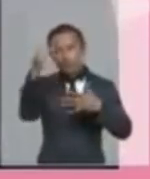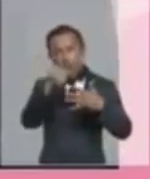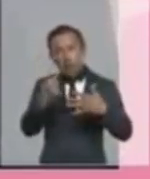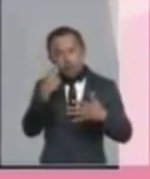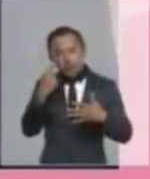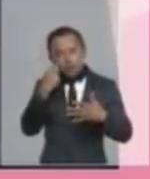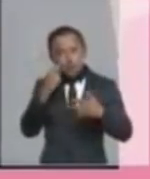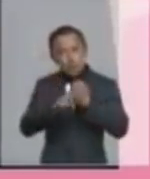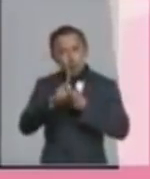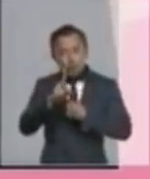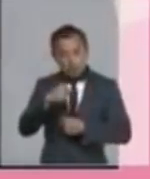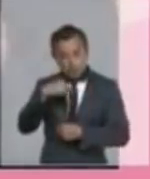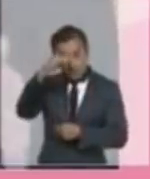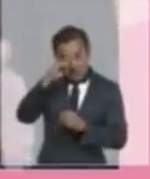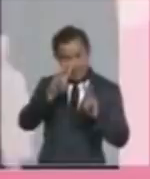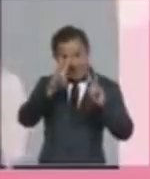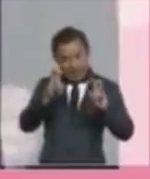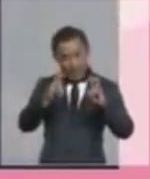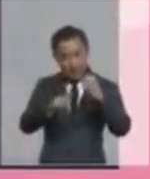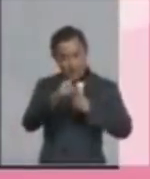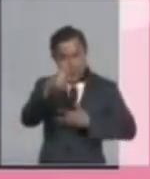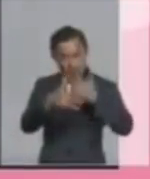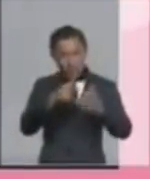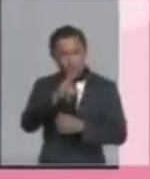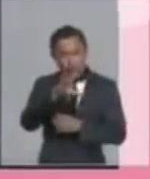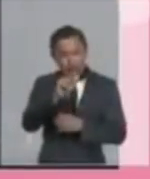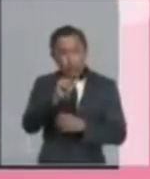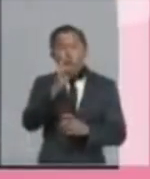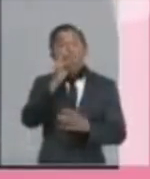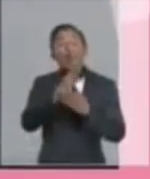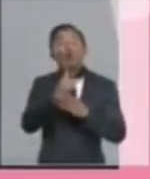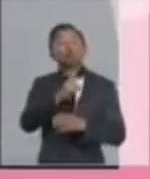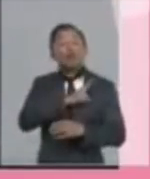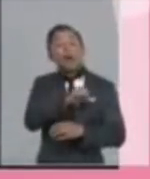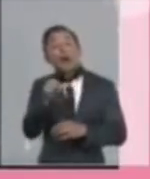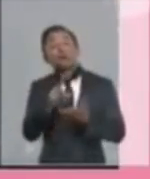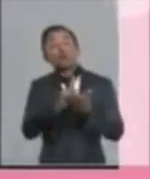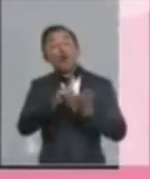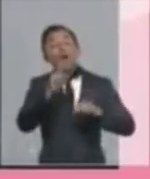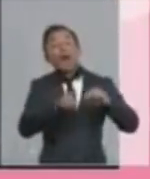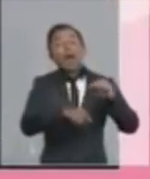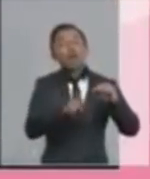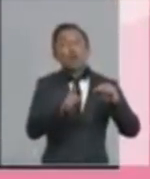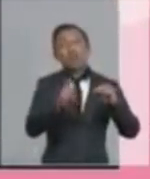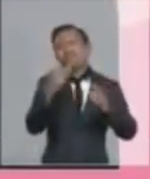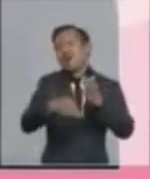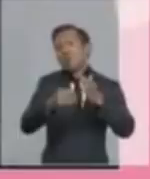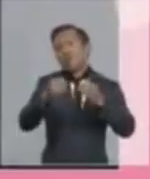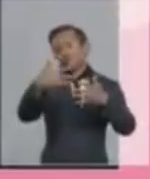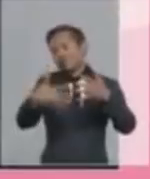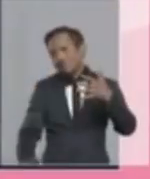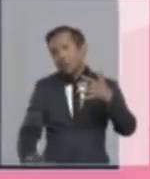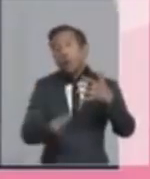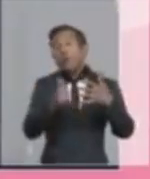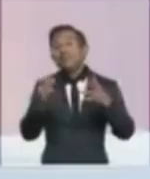solamente agotar el tema de la violencia en el tema de las drogas implicaría quedarnos corto. Y para la seguridad tenemos que hacer todavía un mucho